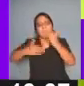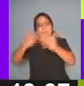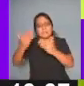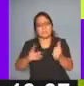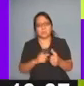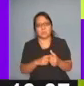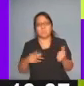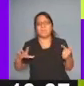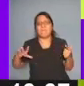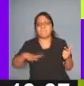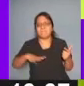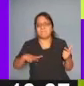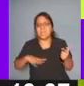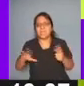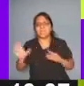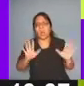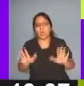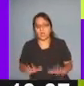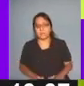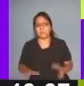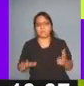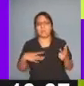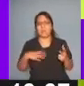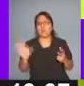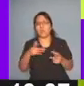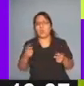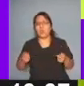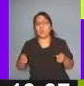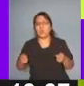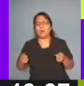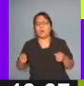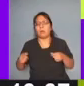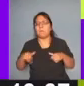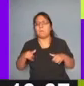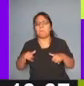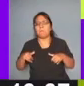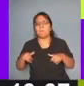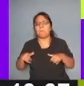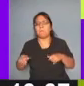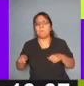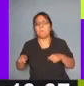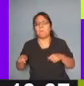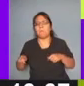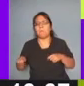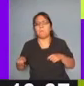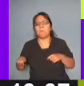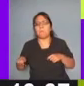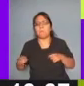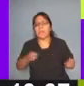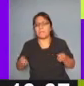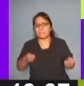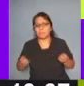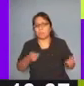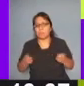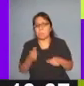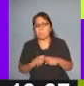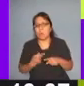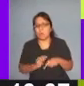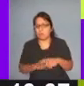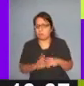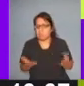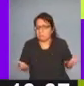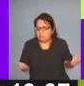orden, manejos políticos y otras cosas más que estamos averiguando. Lo que sí, la